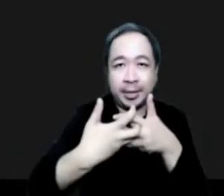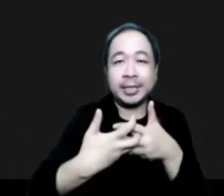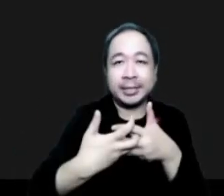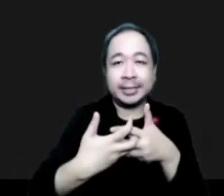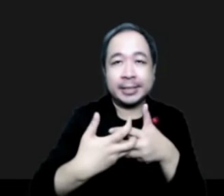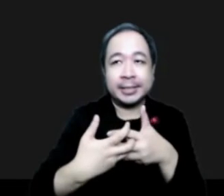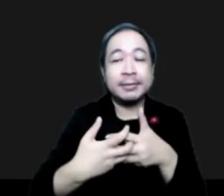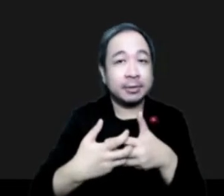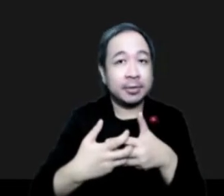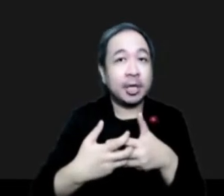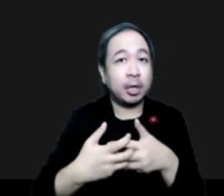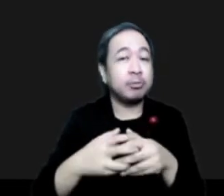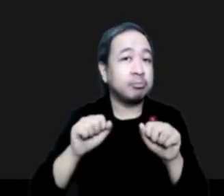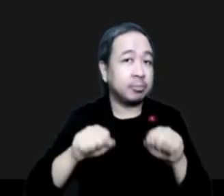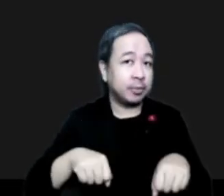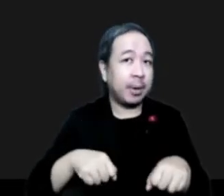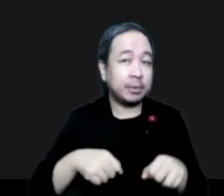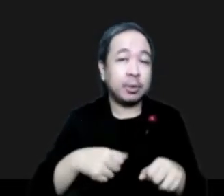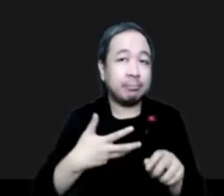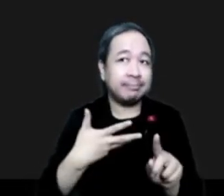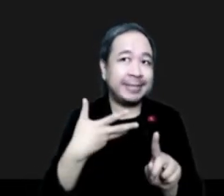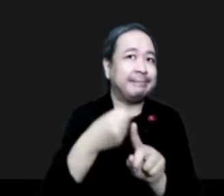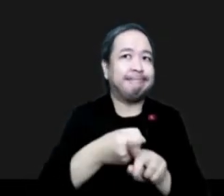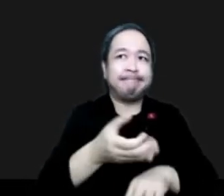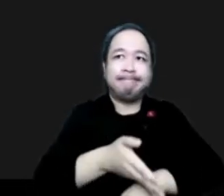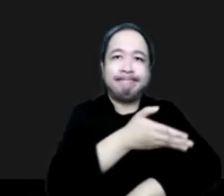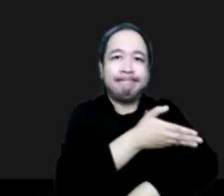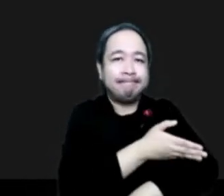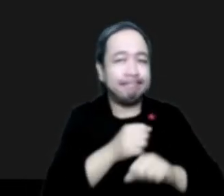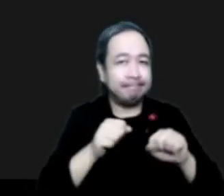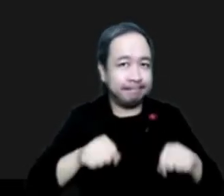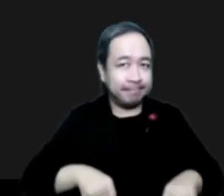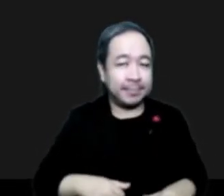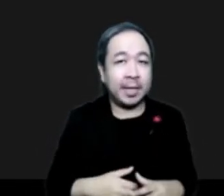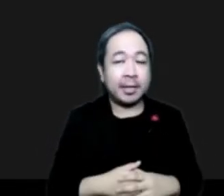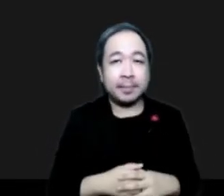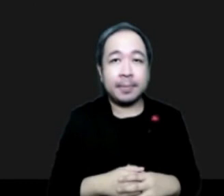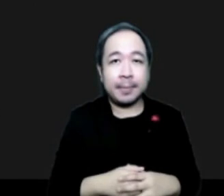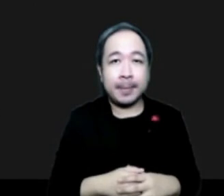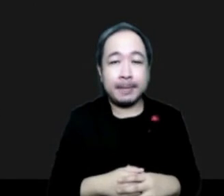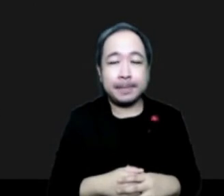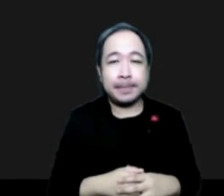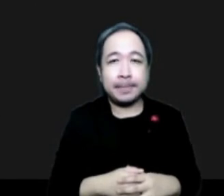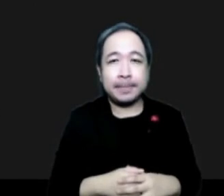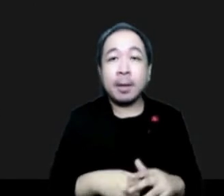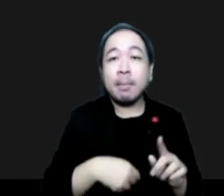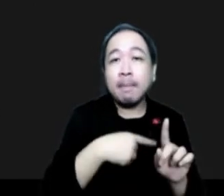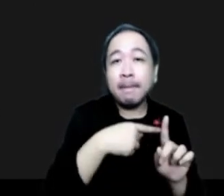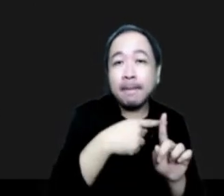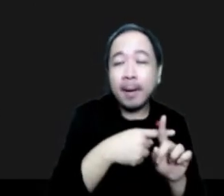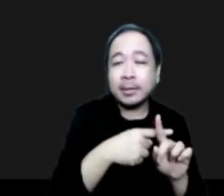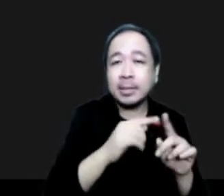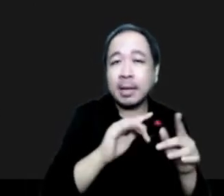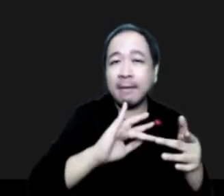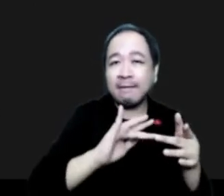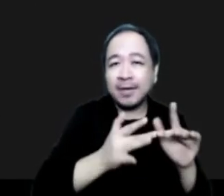proyecto del Centro Virtual para el Monitoreo del Tiempo Atmosférico Severo. El proyecto de descarga pasó